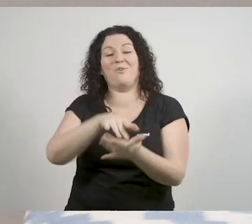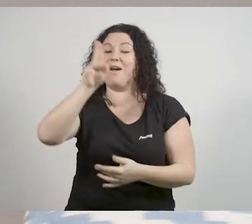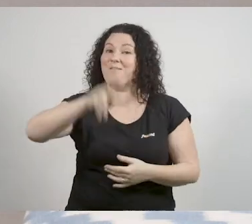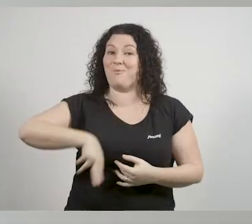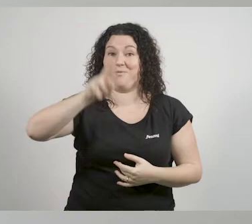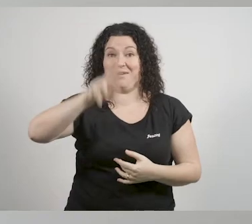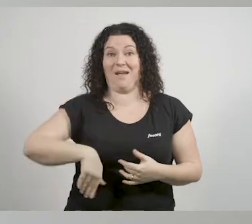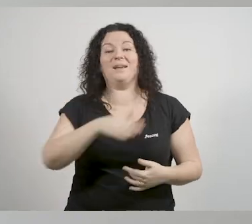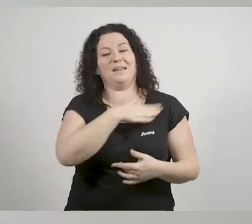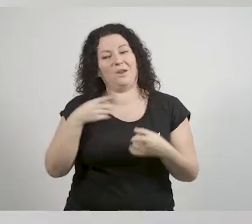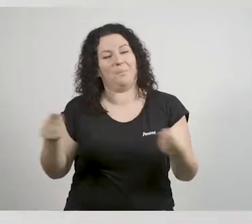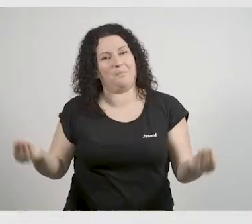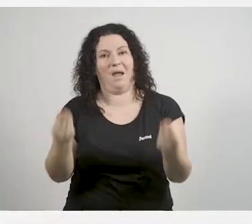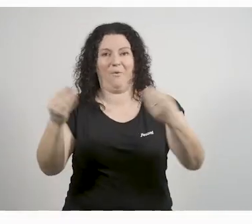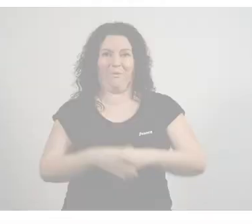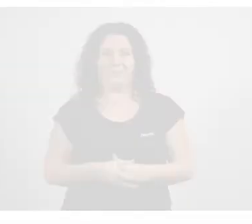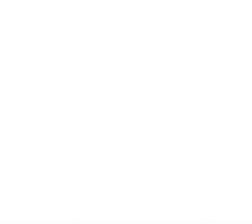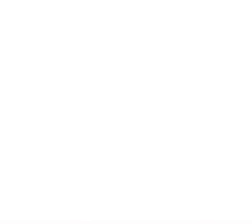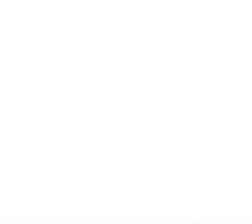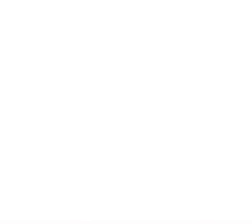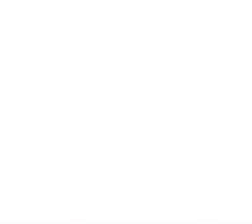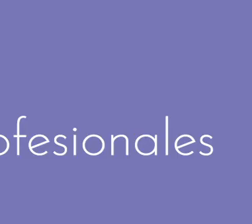mi infancia nunca había vivido.